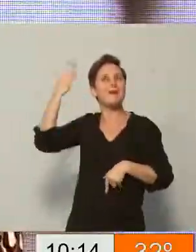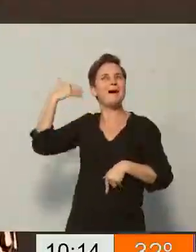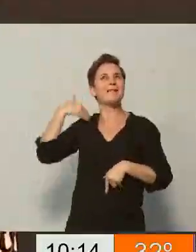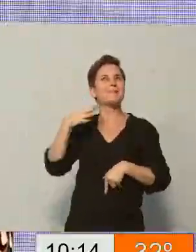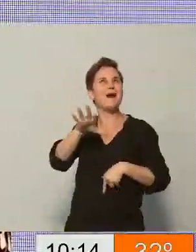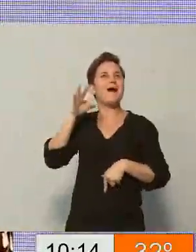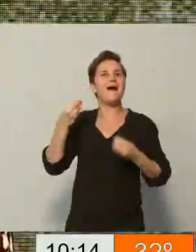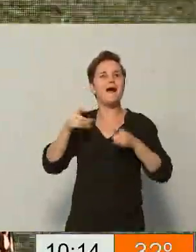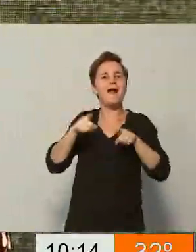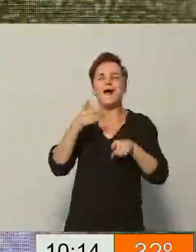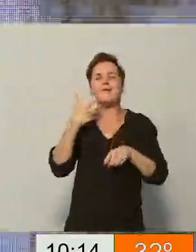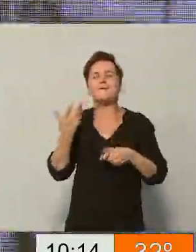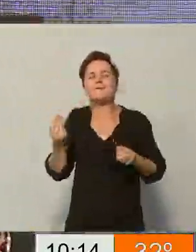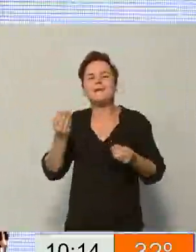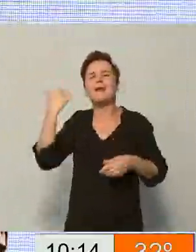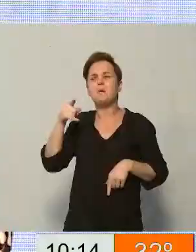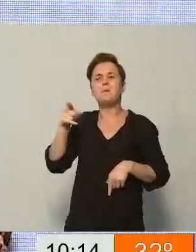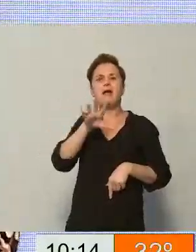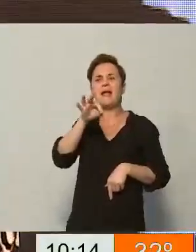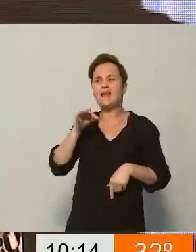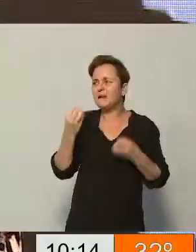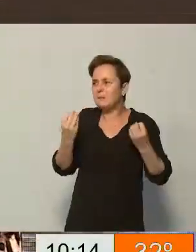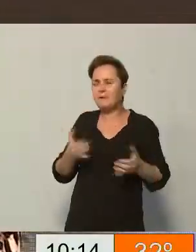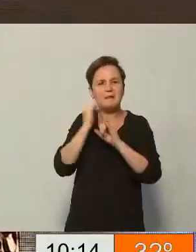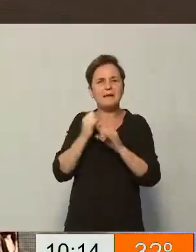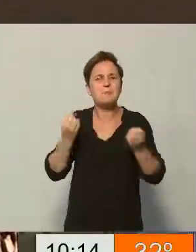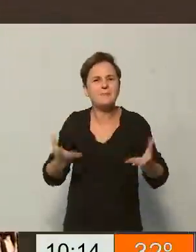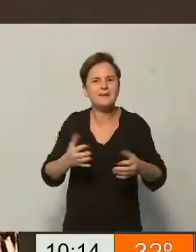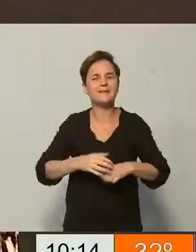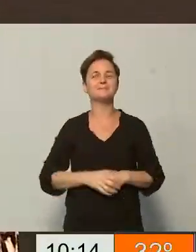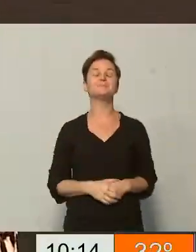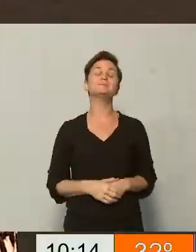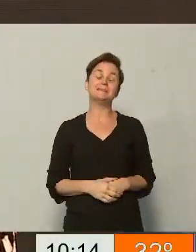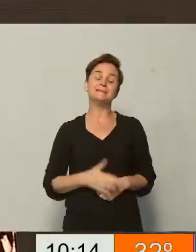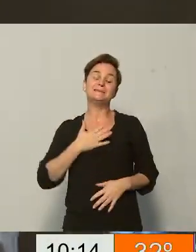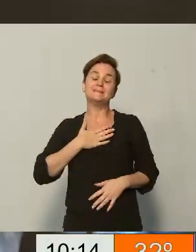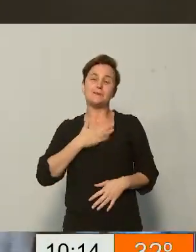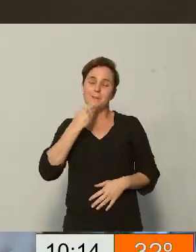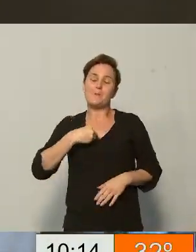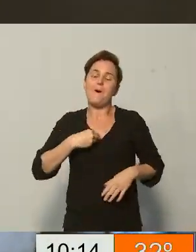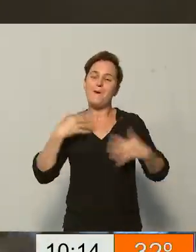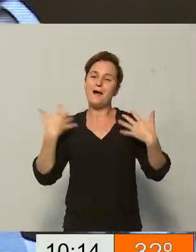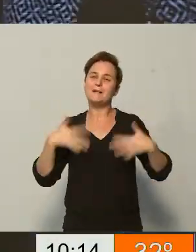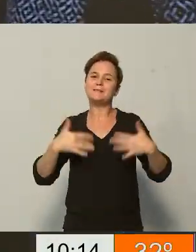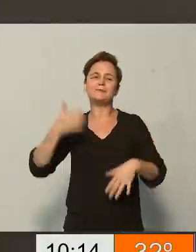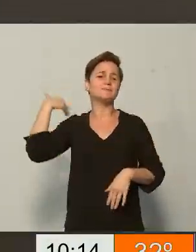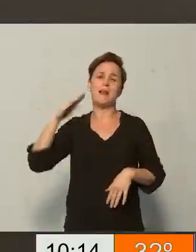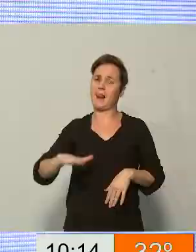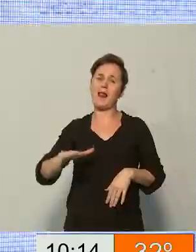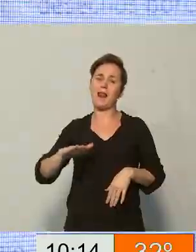carrera quería estudiar. ¿Por qué elegiste ser ingeniero? Sí, ahí mi vocación vino desde muy